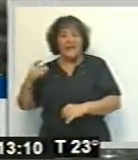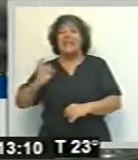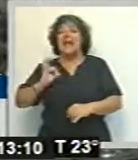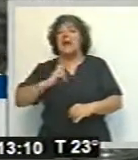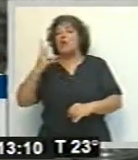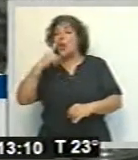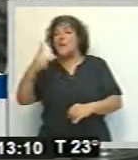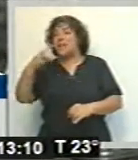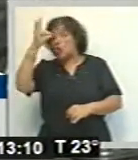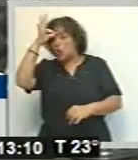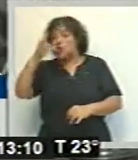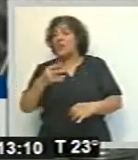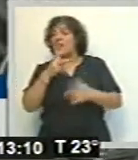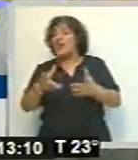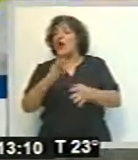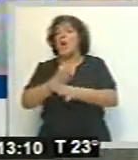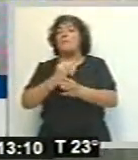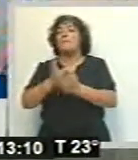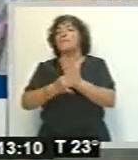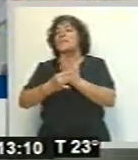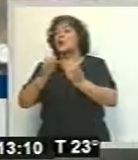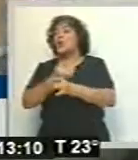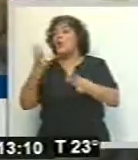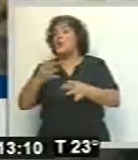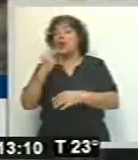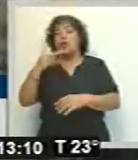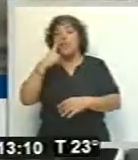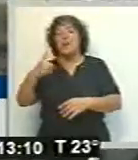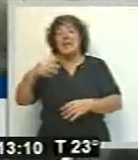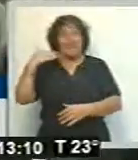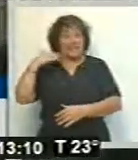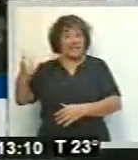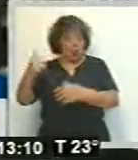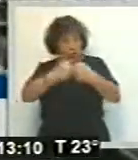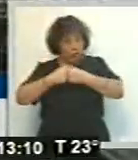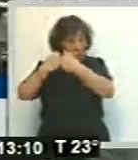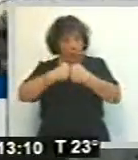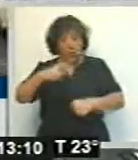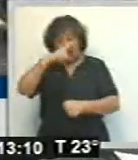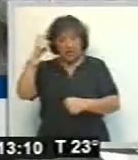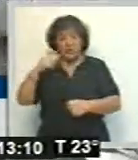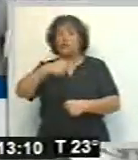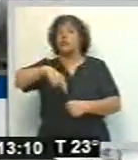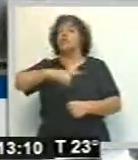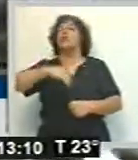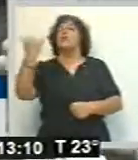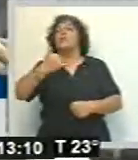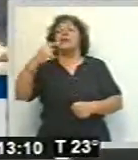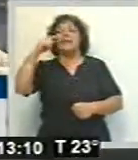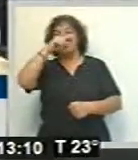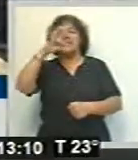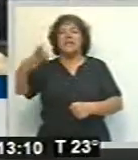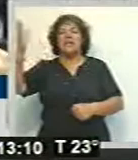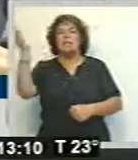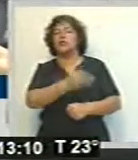2012 dijo el ministro de Educación que en el 2016, por un acuerdo que se hizo con la Nación, íbamos a tener el 70% de salas de